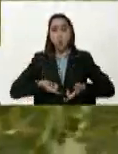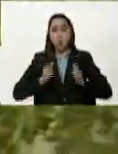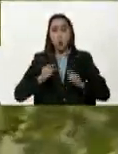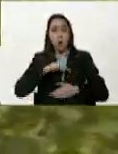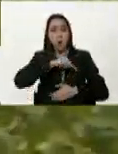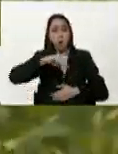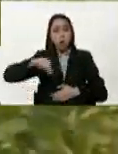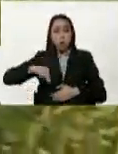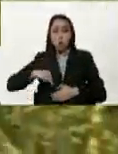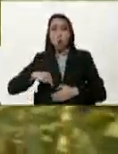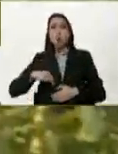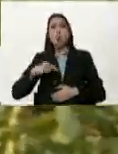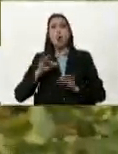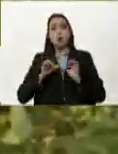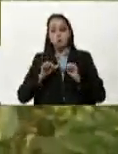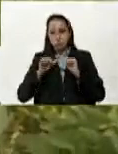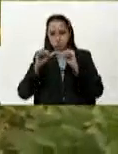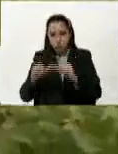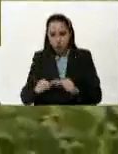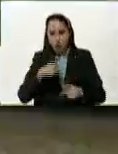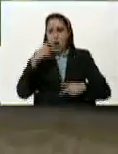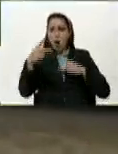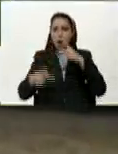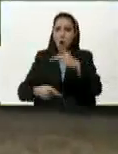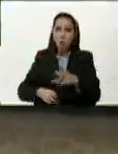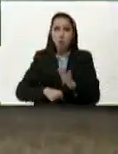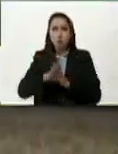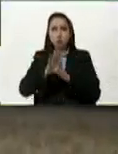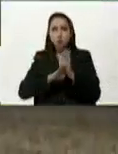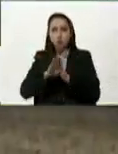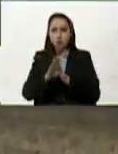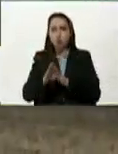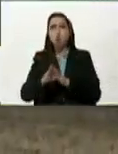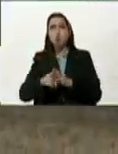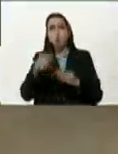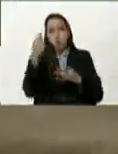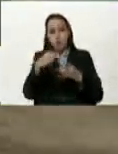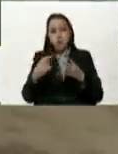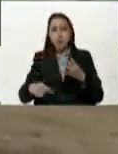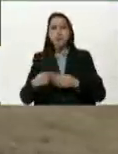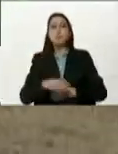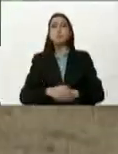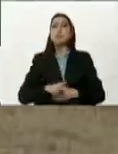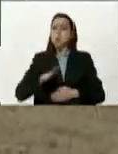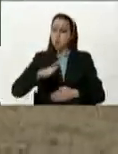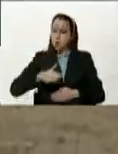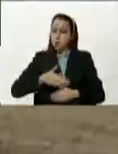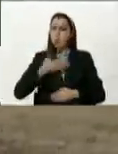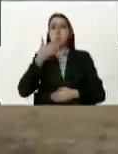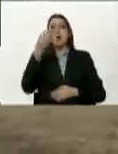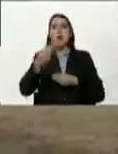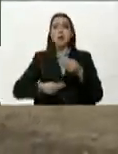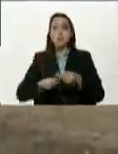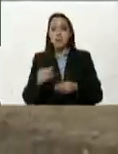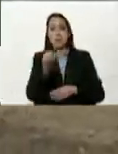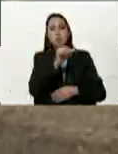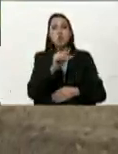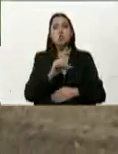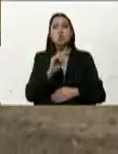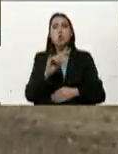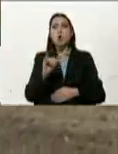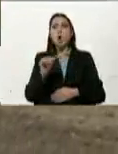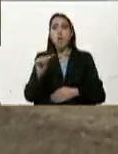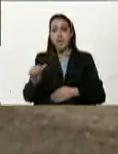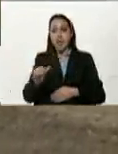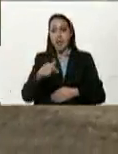poder consolidar lo que es el proceso de producción de soya acá en el país y que si es posible producir soya acá en venezuela